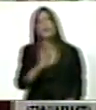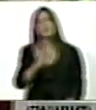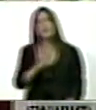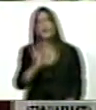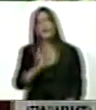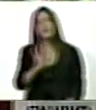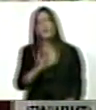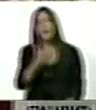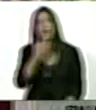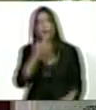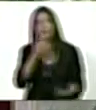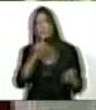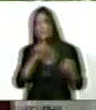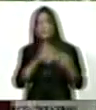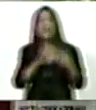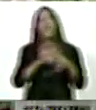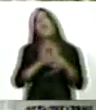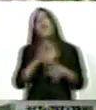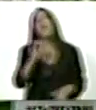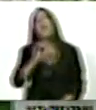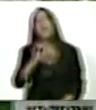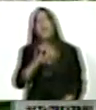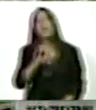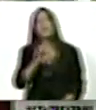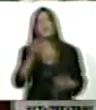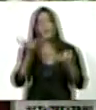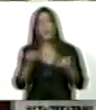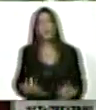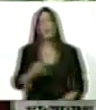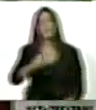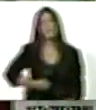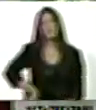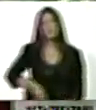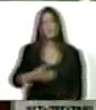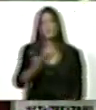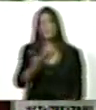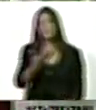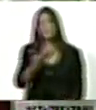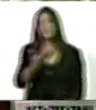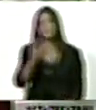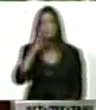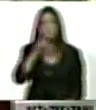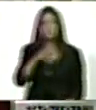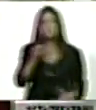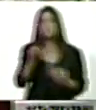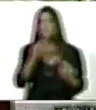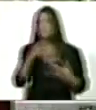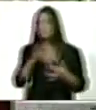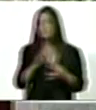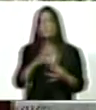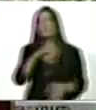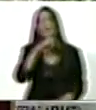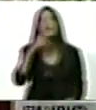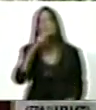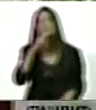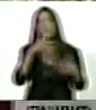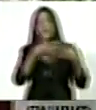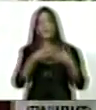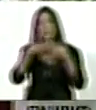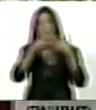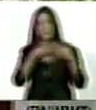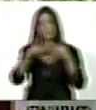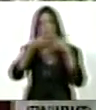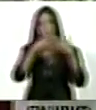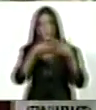de acercamiento o de pronunciamiento por parte del actual presidente, teniendo en cuenta las relaciones entre Rusia y Estados Unidos